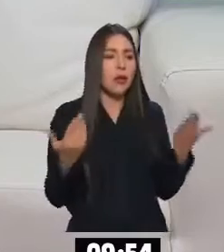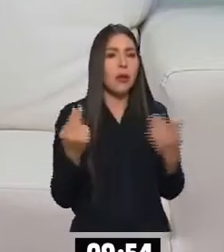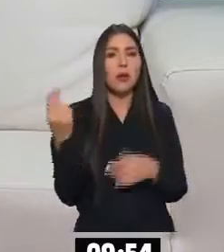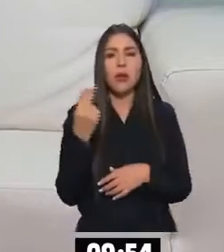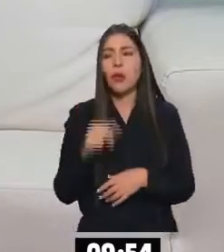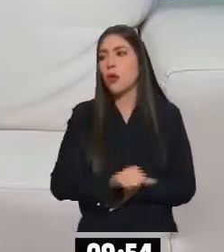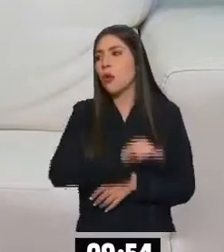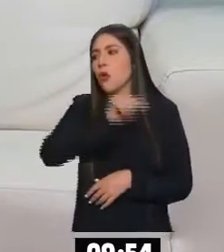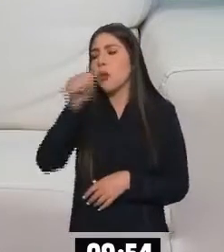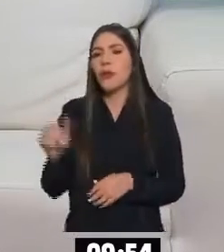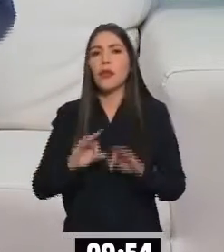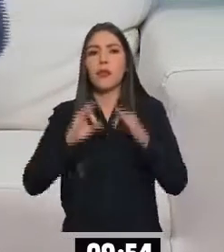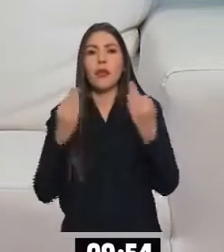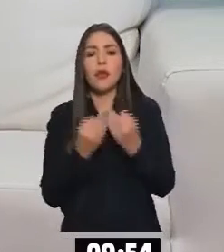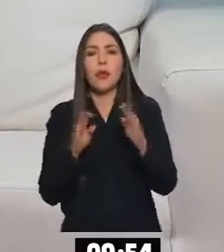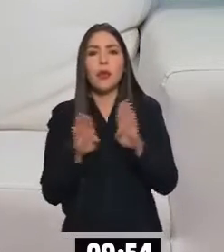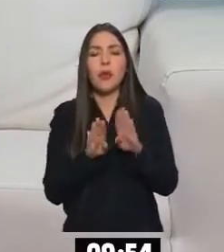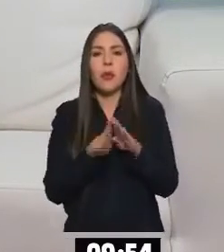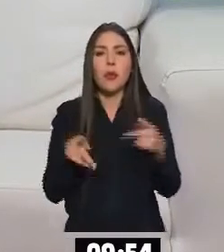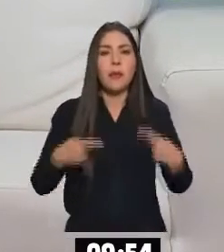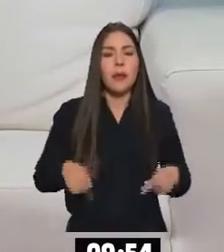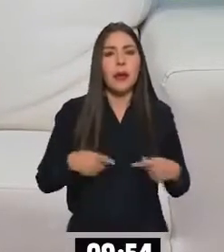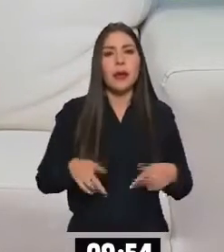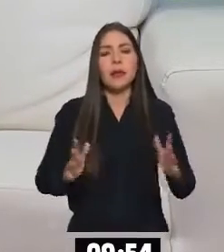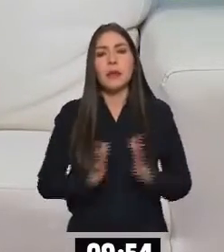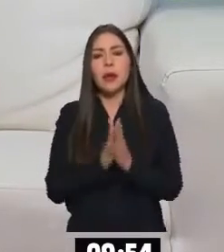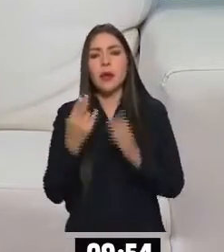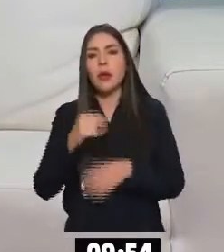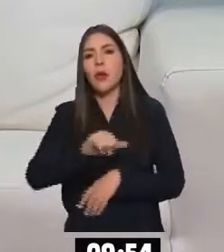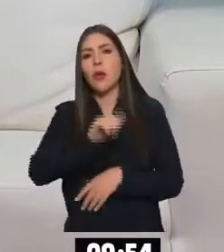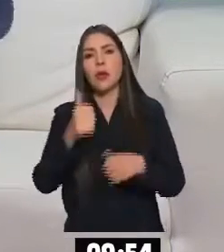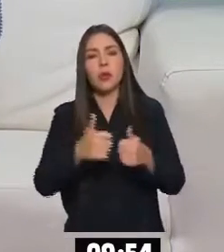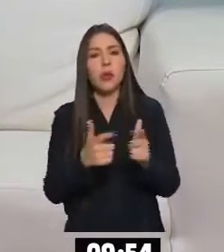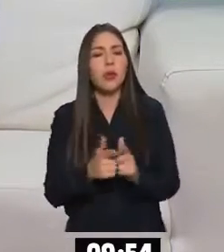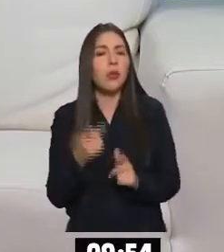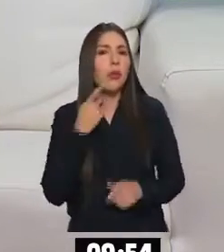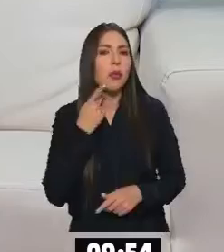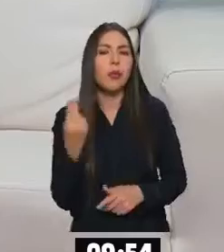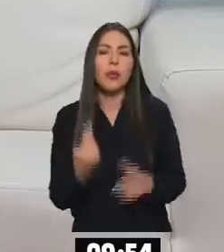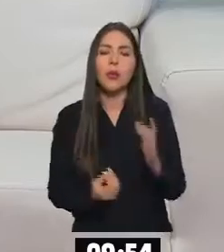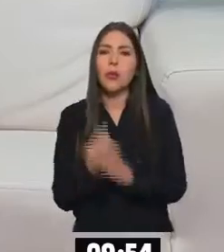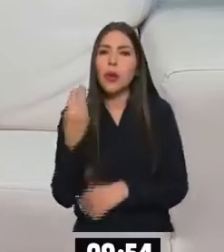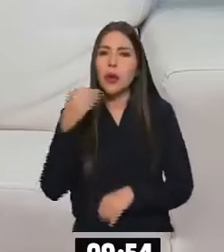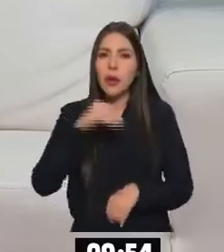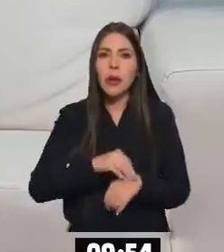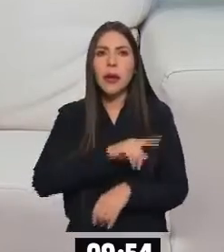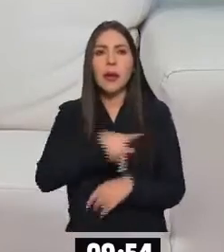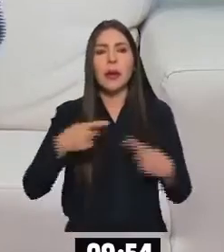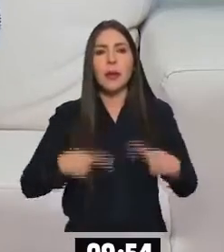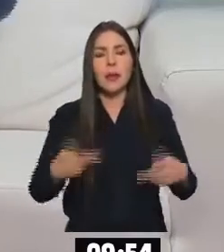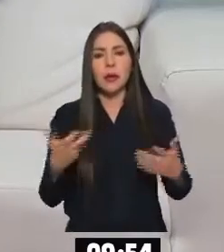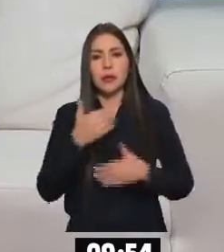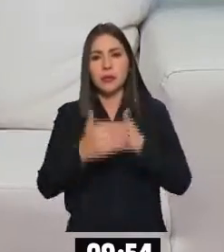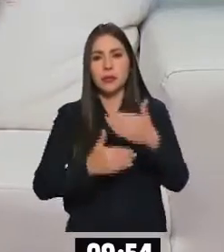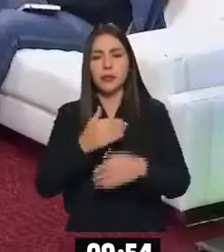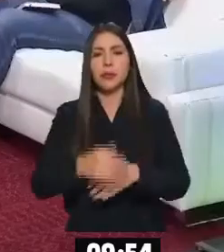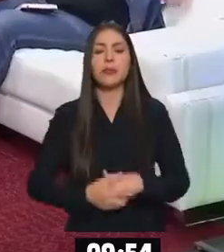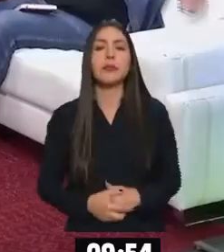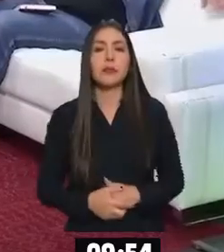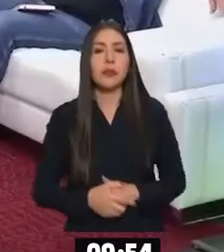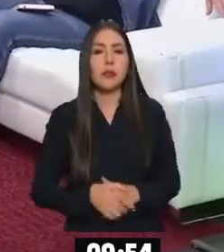urgentes. Es urgente que alentemos nuevas organizaciones políticas, que construyamos ciudadanía. ¿Tú visualizas que en trabajemos. poco